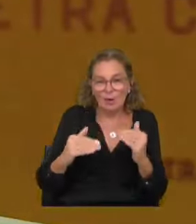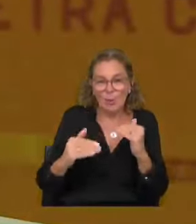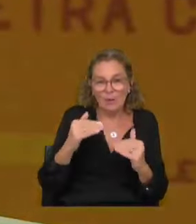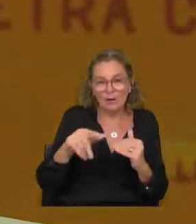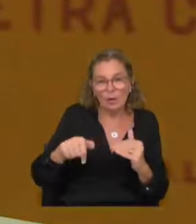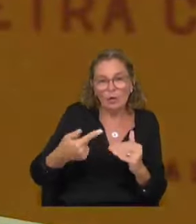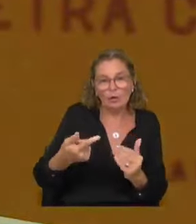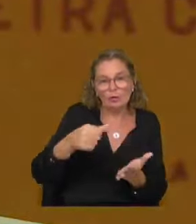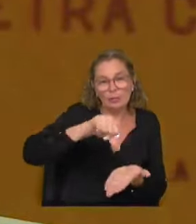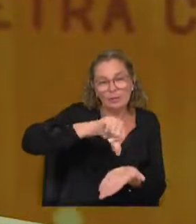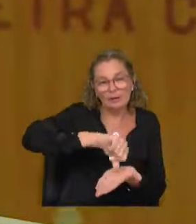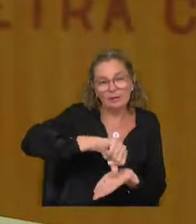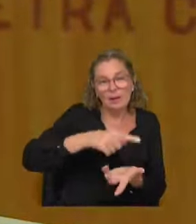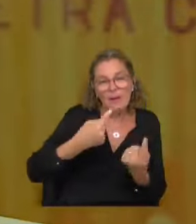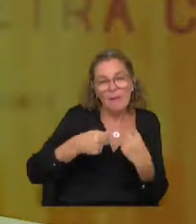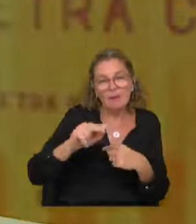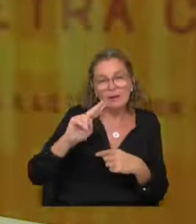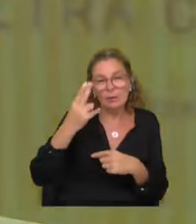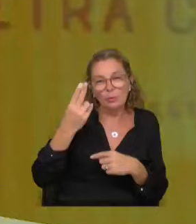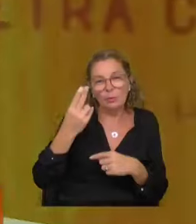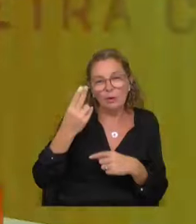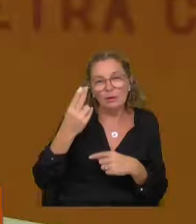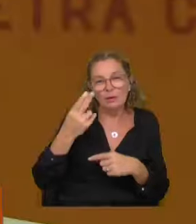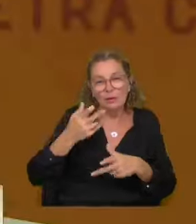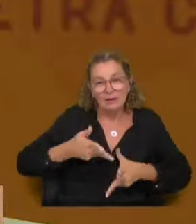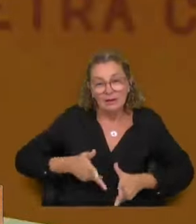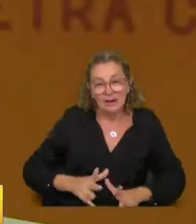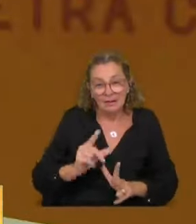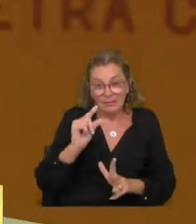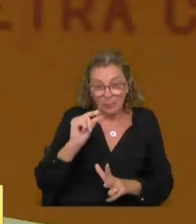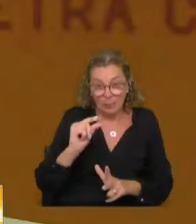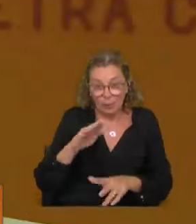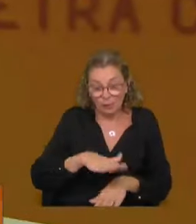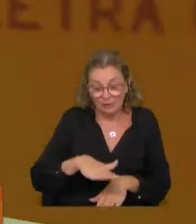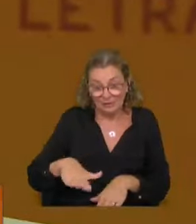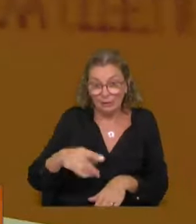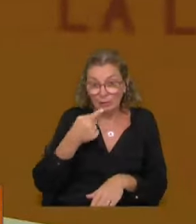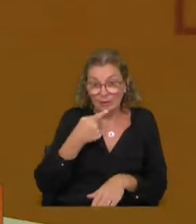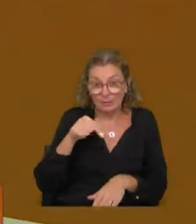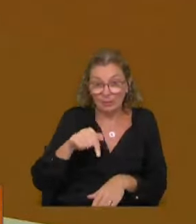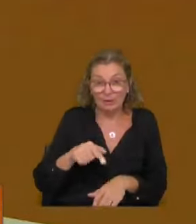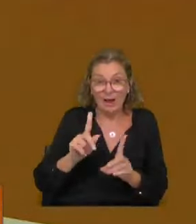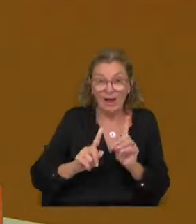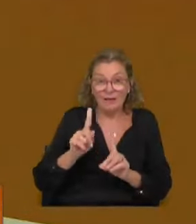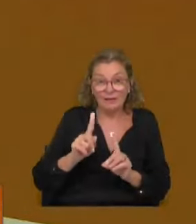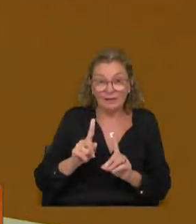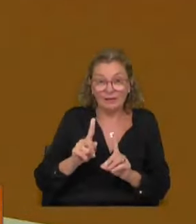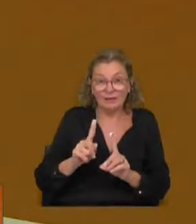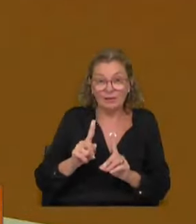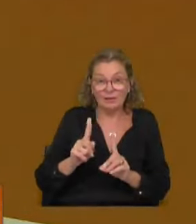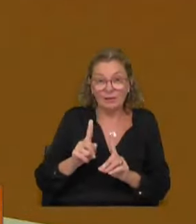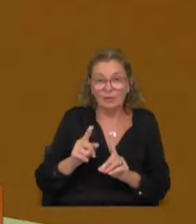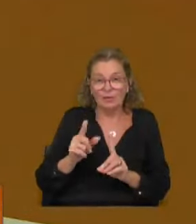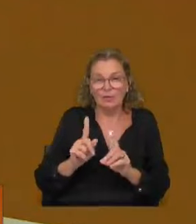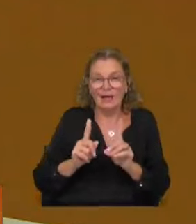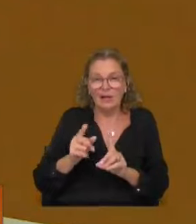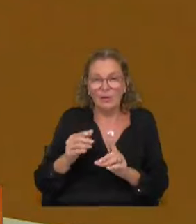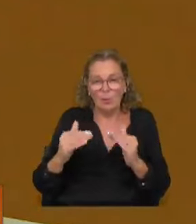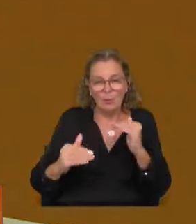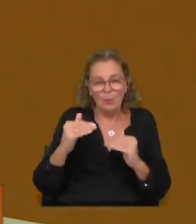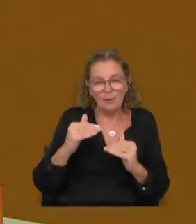otros países pero en Uruguay crecen pocos nacen pocos niños como decíamos hoy entonces a veces la tasa no es un buen elemento para